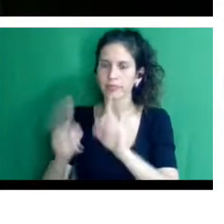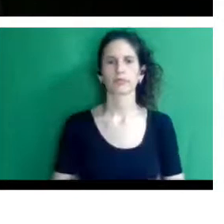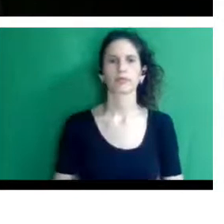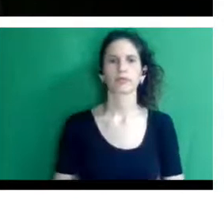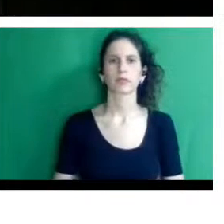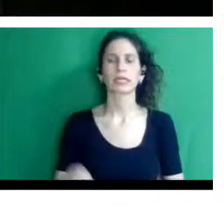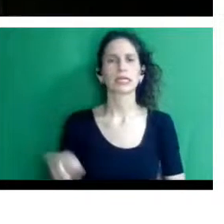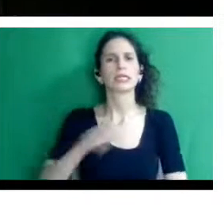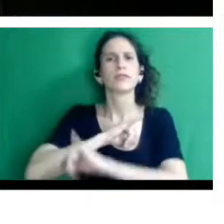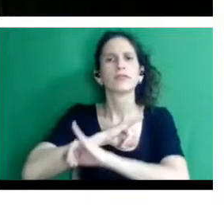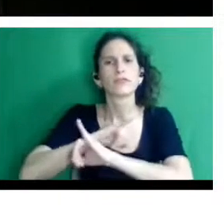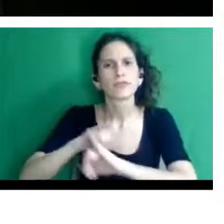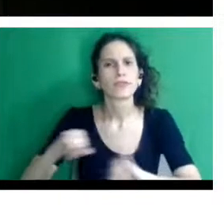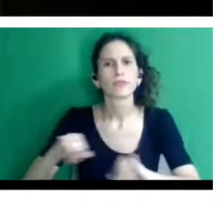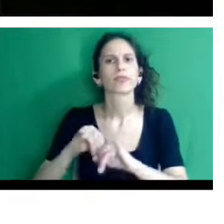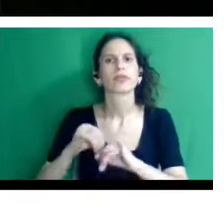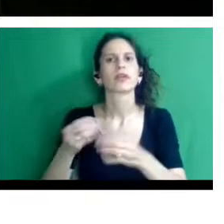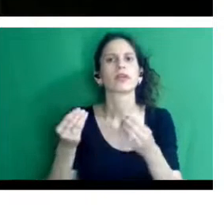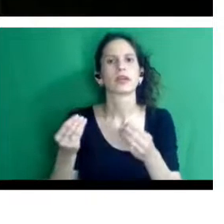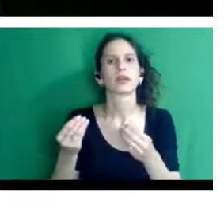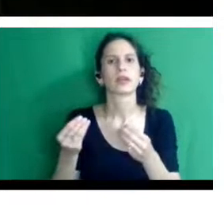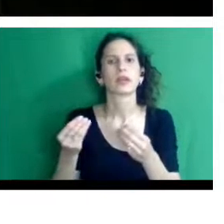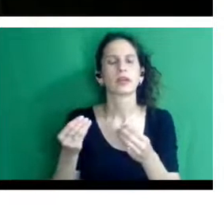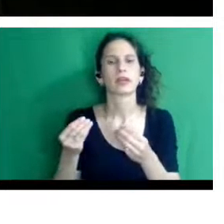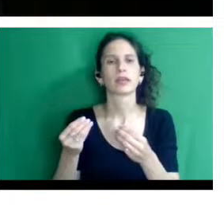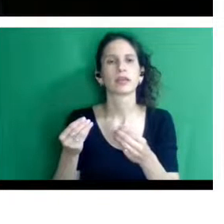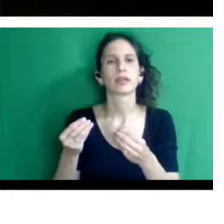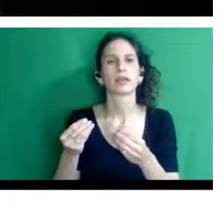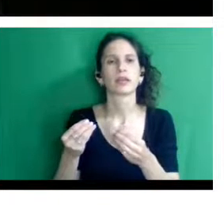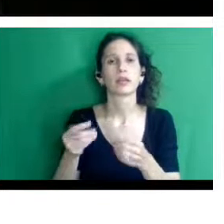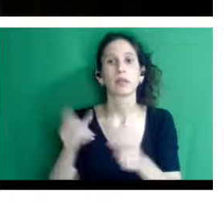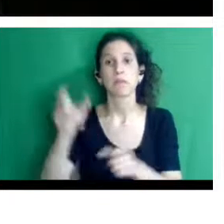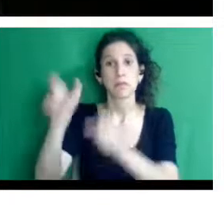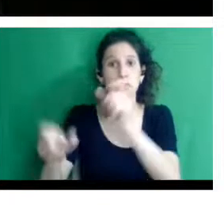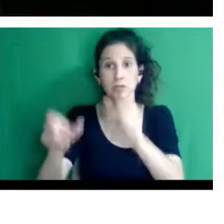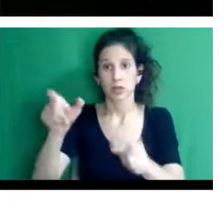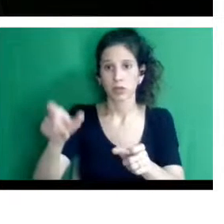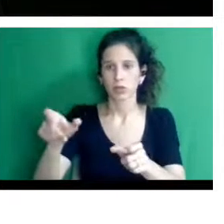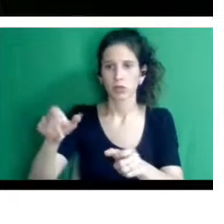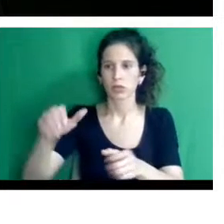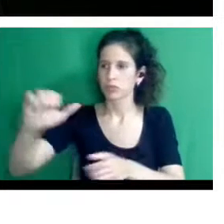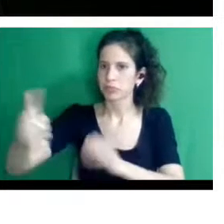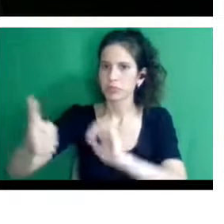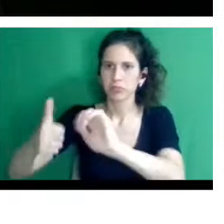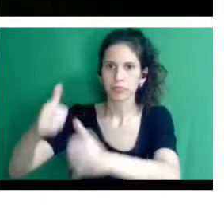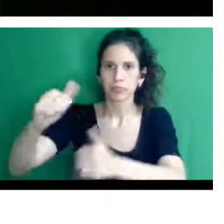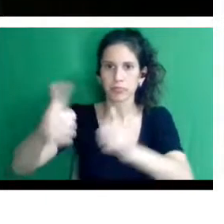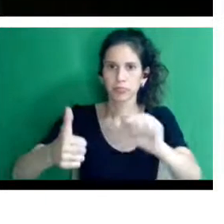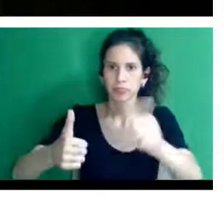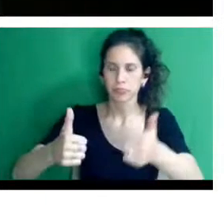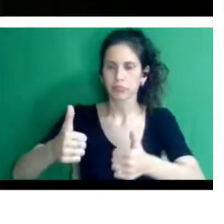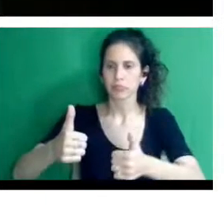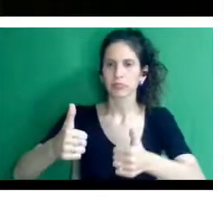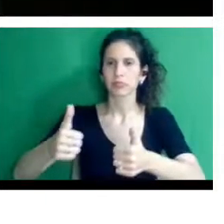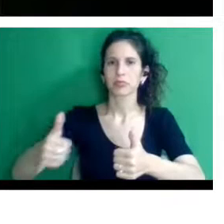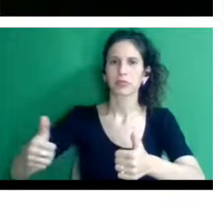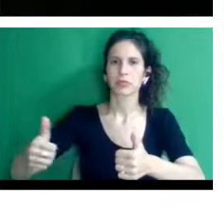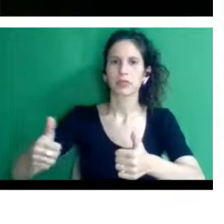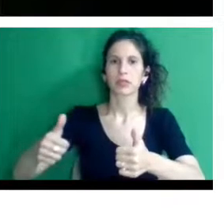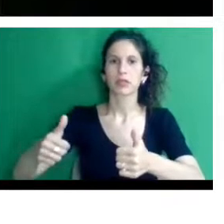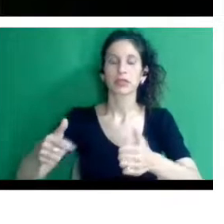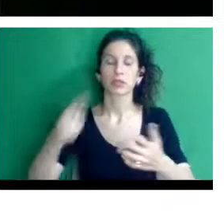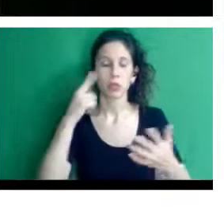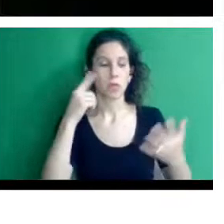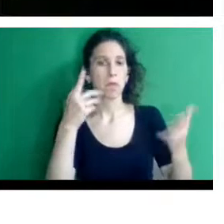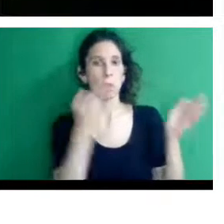sensibilizaciones se colocaban los funcionarios y todas las personas participantes en el plan de persona con discapacidad, donde algunos